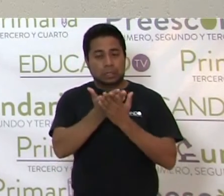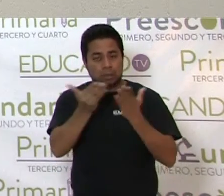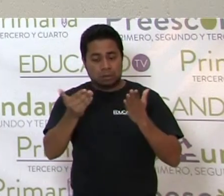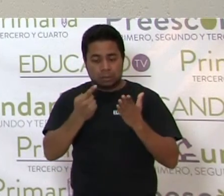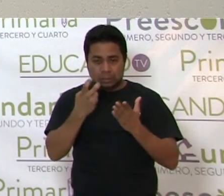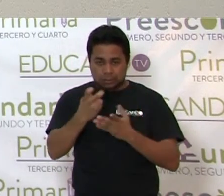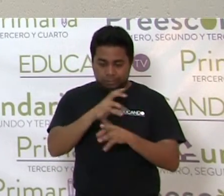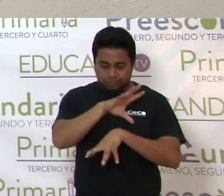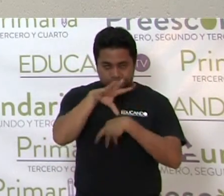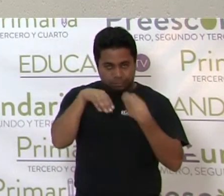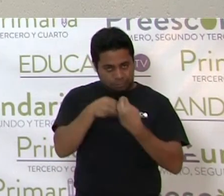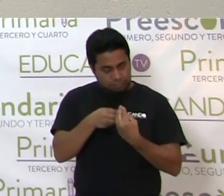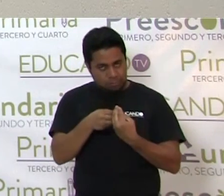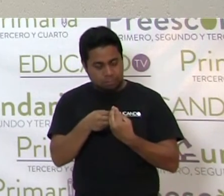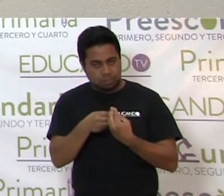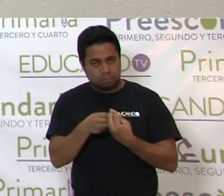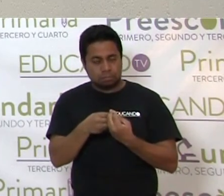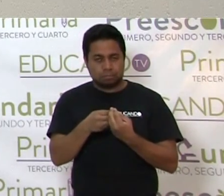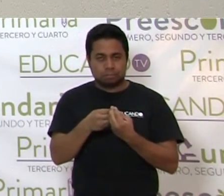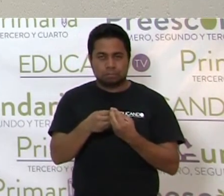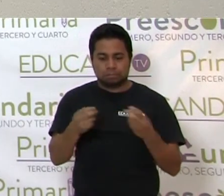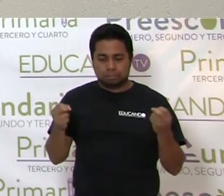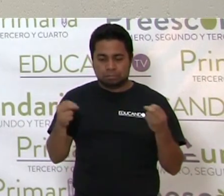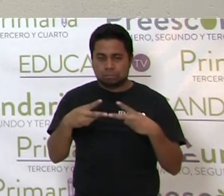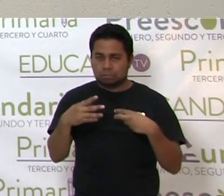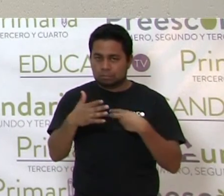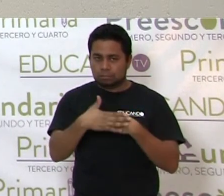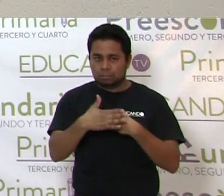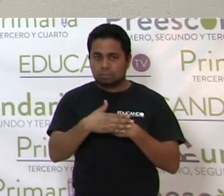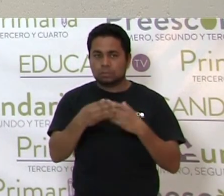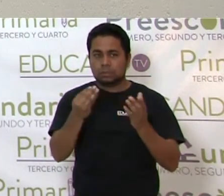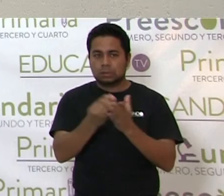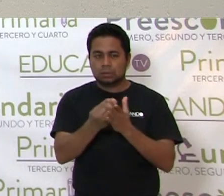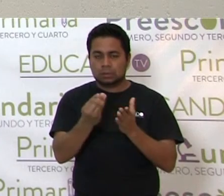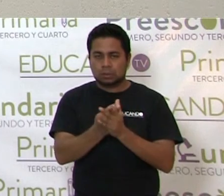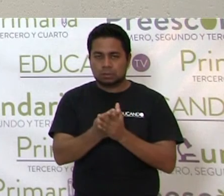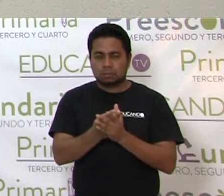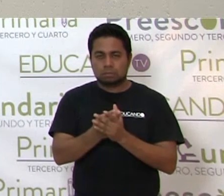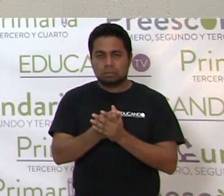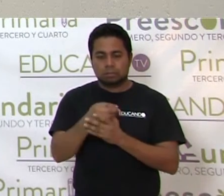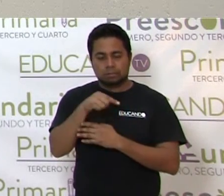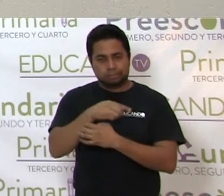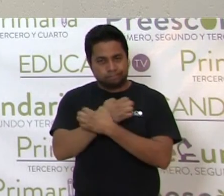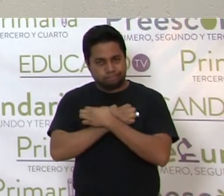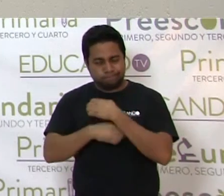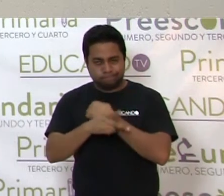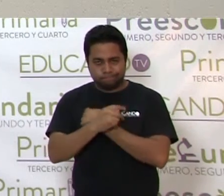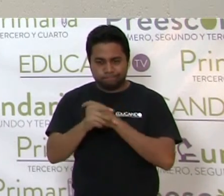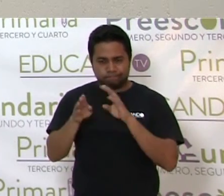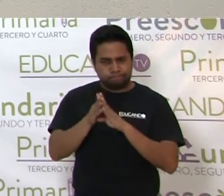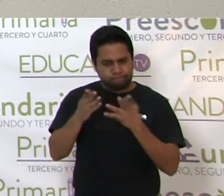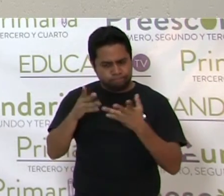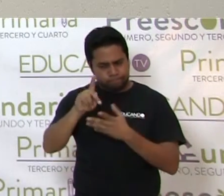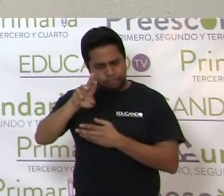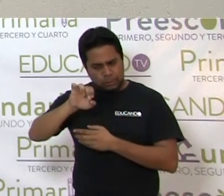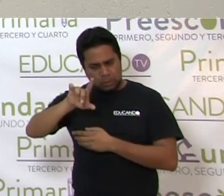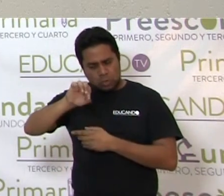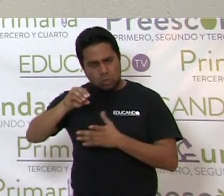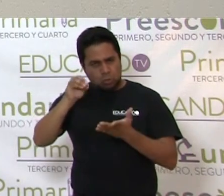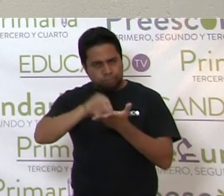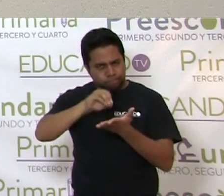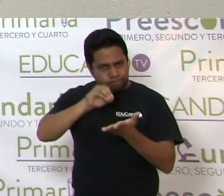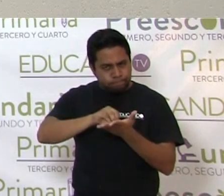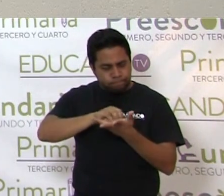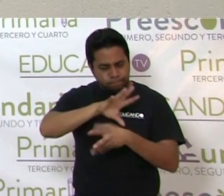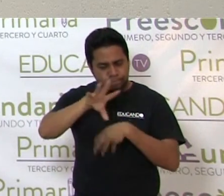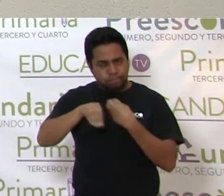eso es todo. Nos vemos en la próxima sesión de cómo elaborar un prólogo,